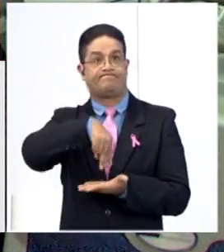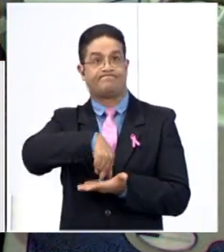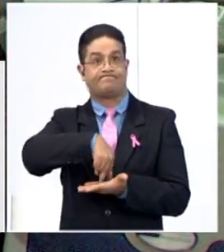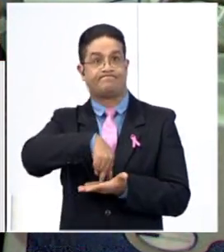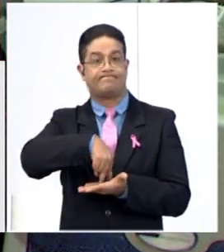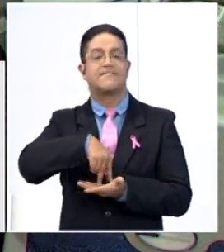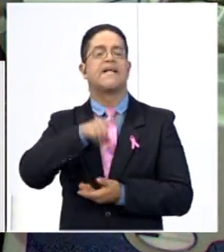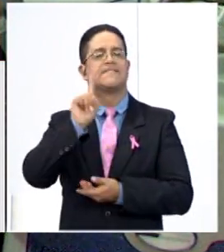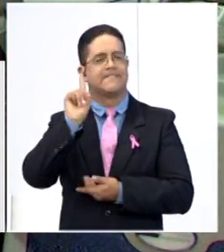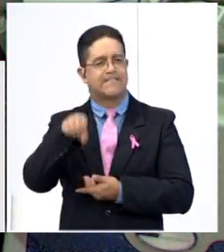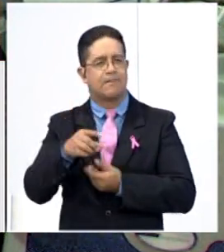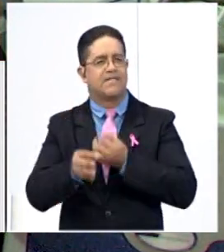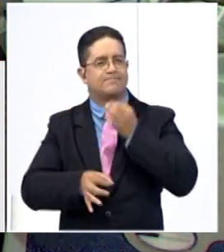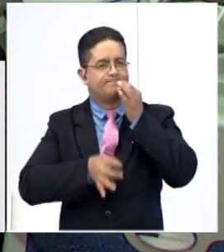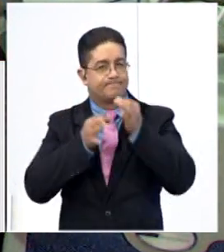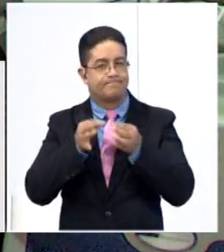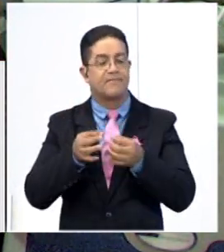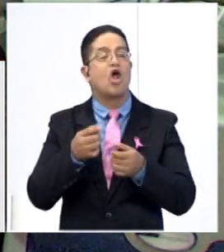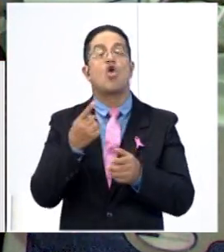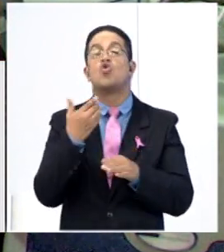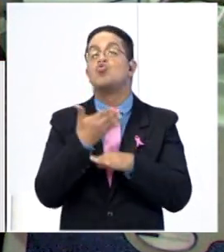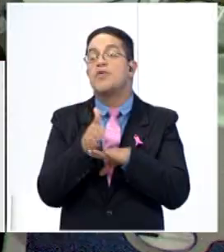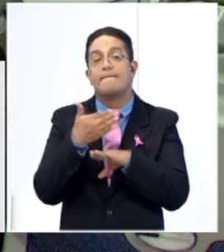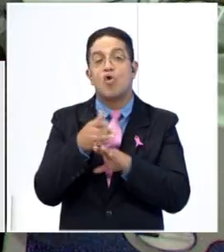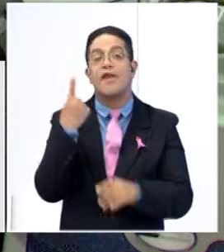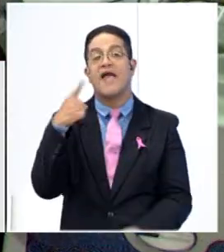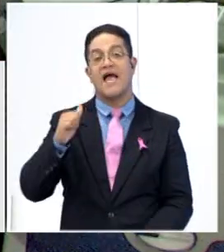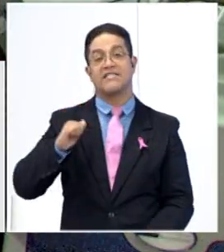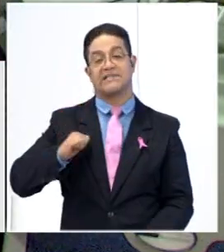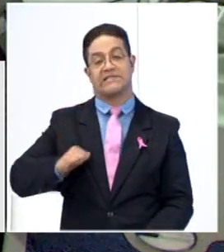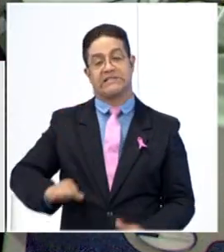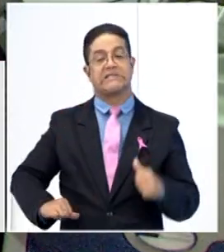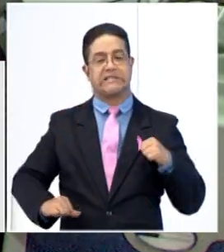además aclarar que si tienes implante o no tengas implante, te lo puedes